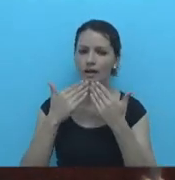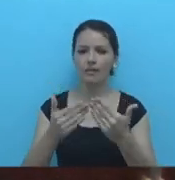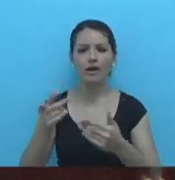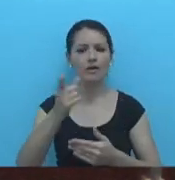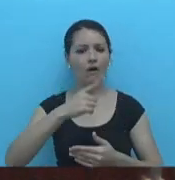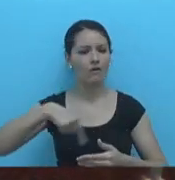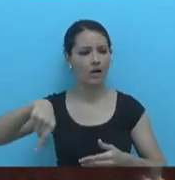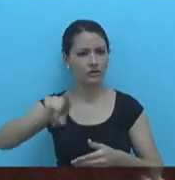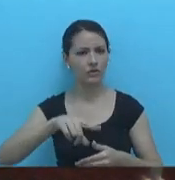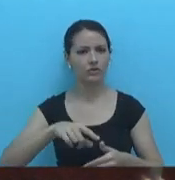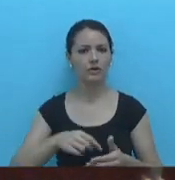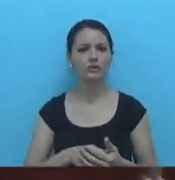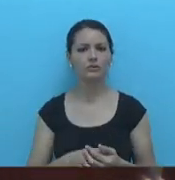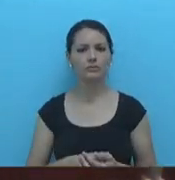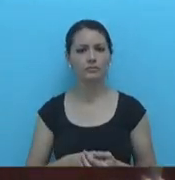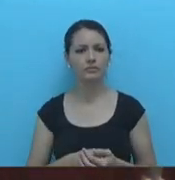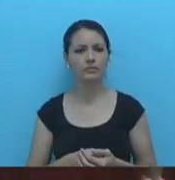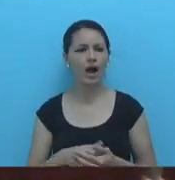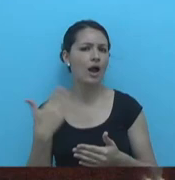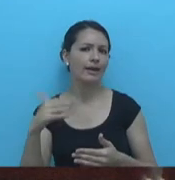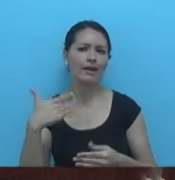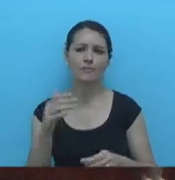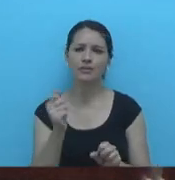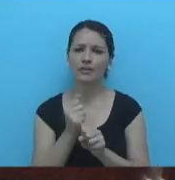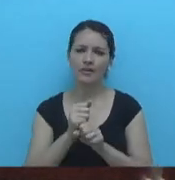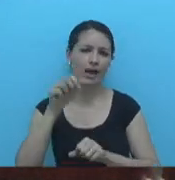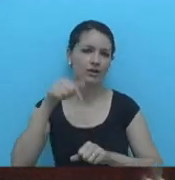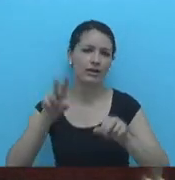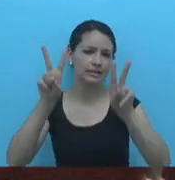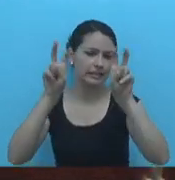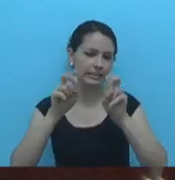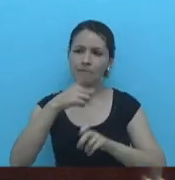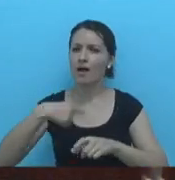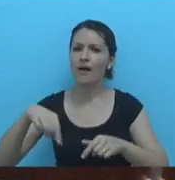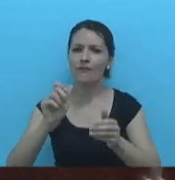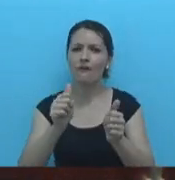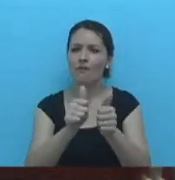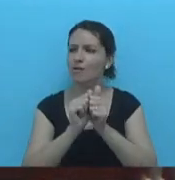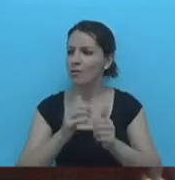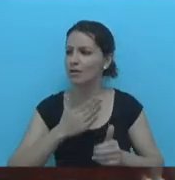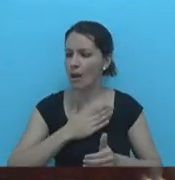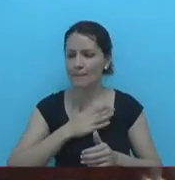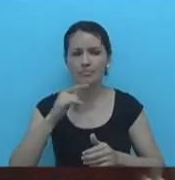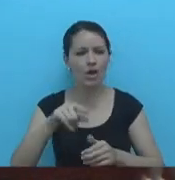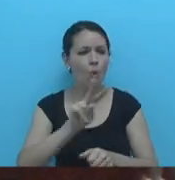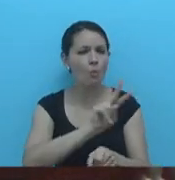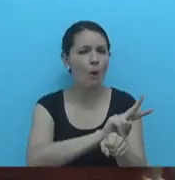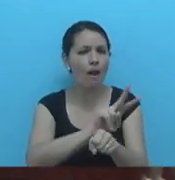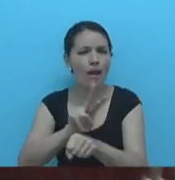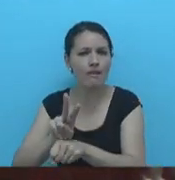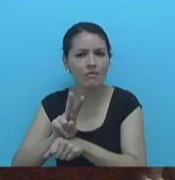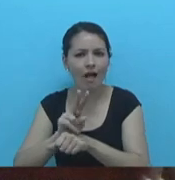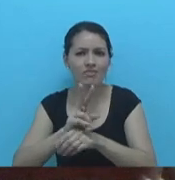todos mis pares la celeridad y el acompañamiento con este proyecto, porque estamos dando protección a